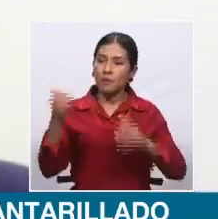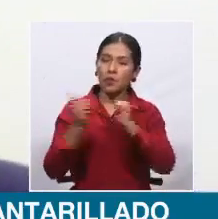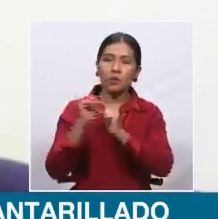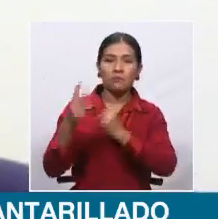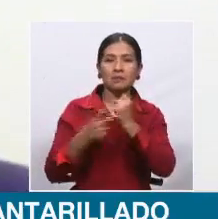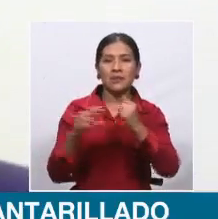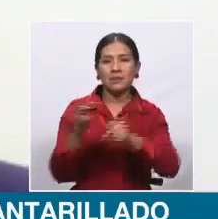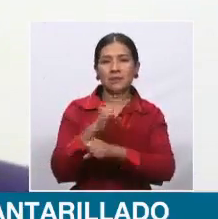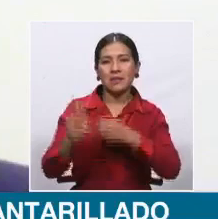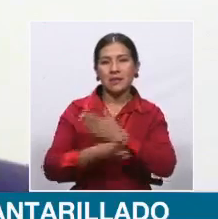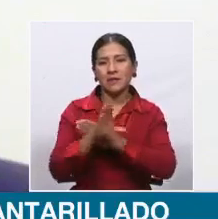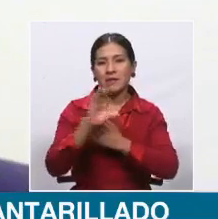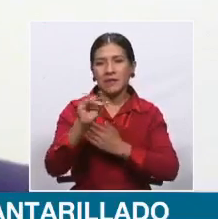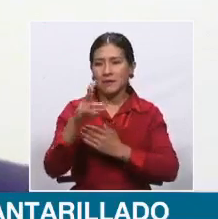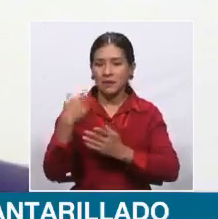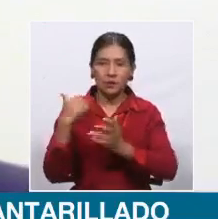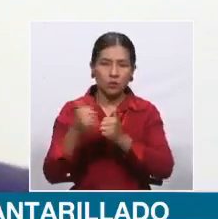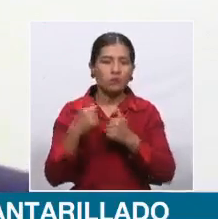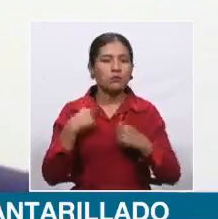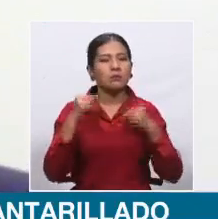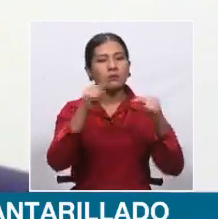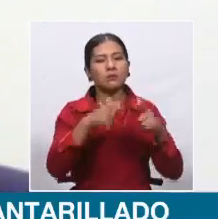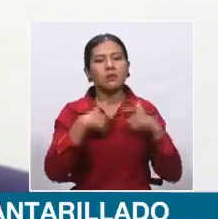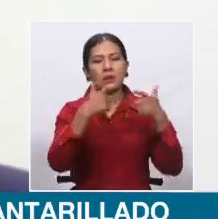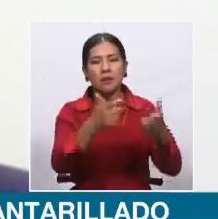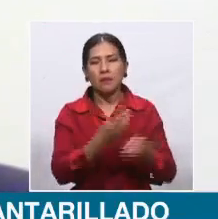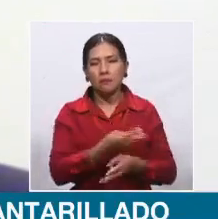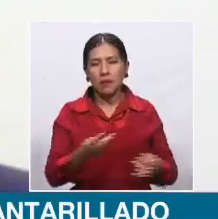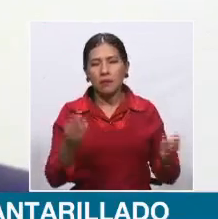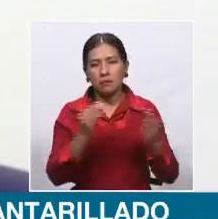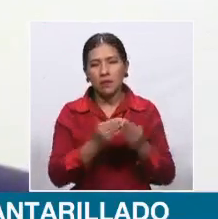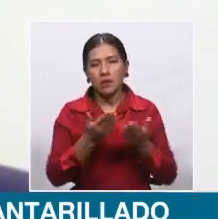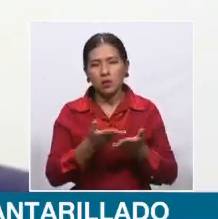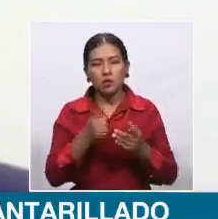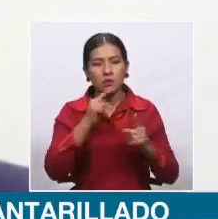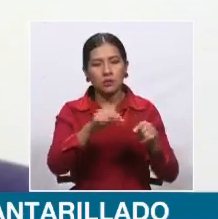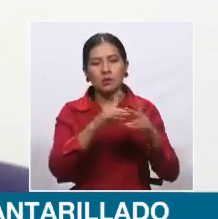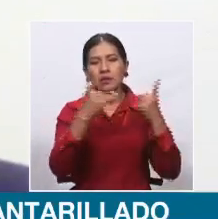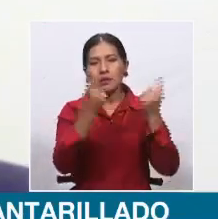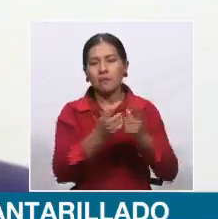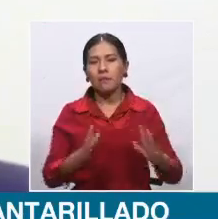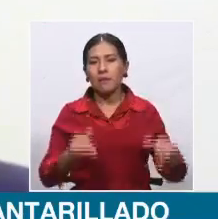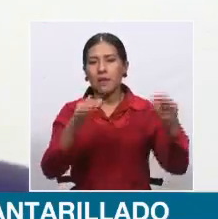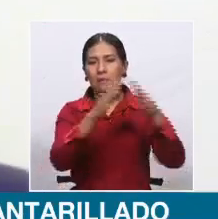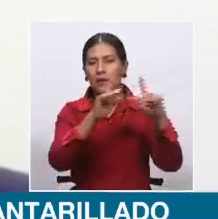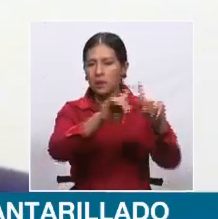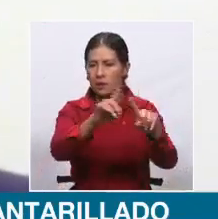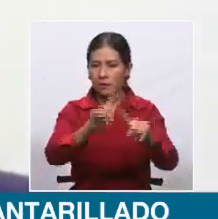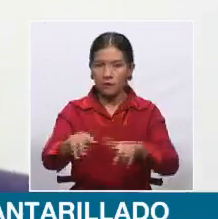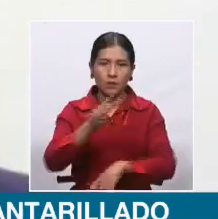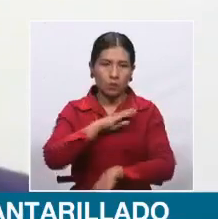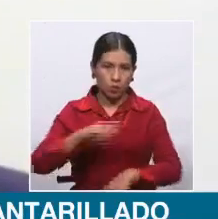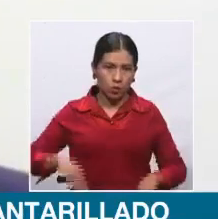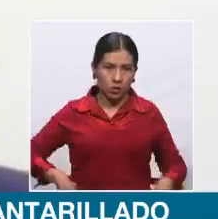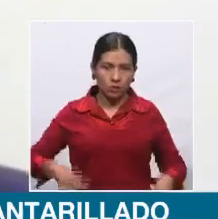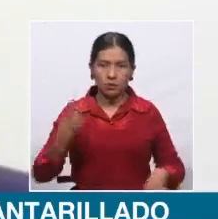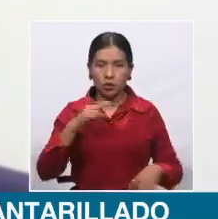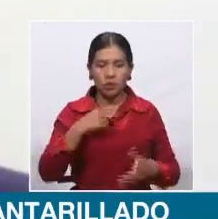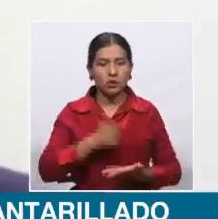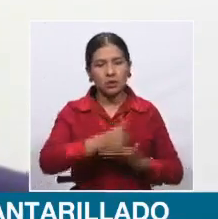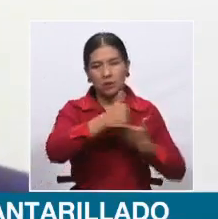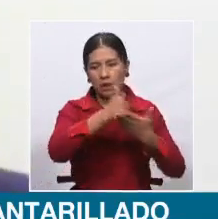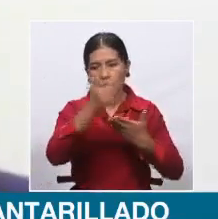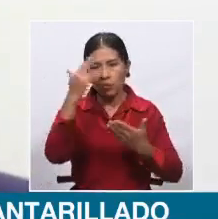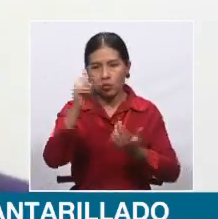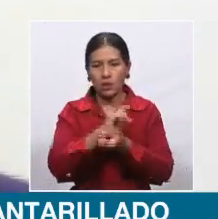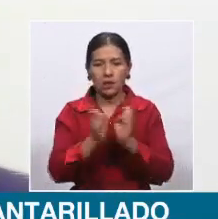Defensa Civil, se tiene la entrega de varios insumos en el Departamento de La Paz a varios municipios, ¿no? Que van a ir a coadyuvar estos